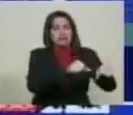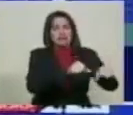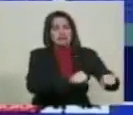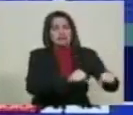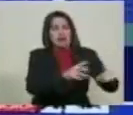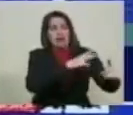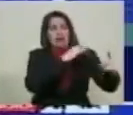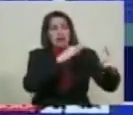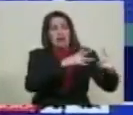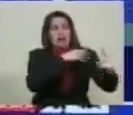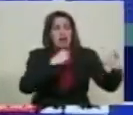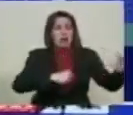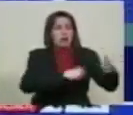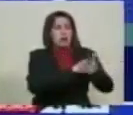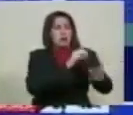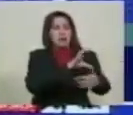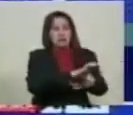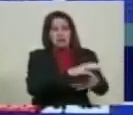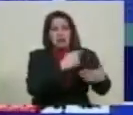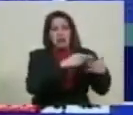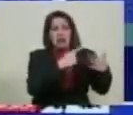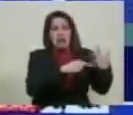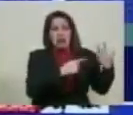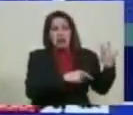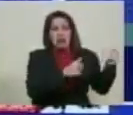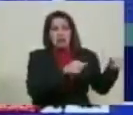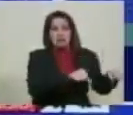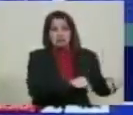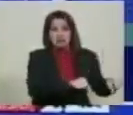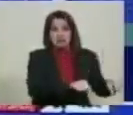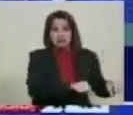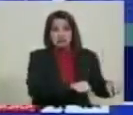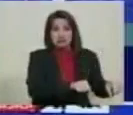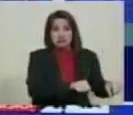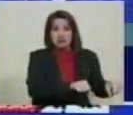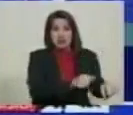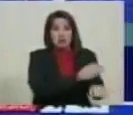conspiradora, golpista. Ahí hay una oposición